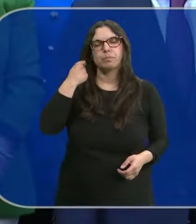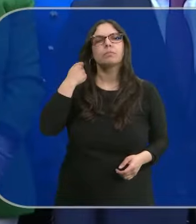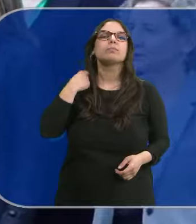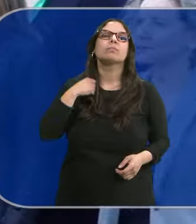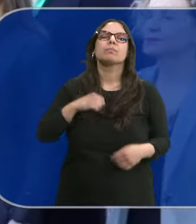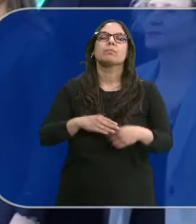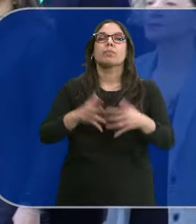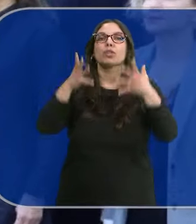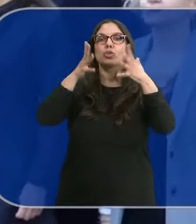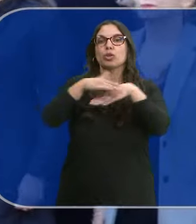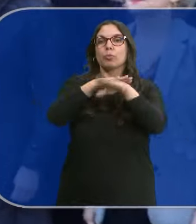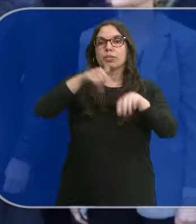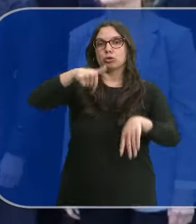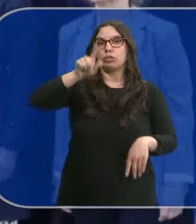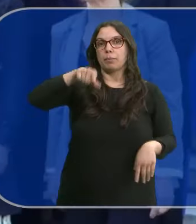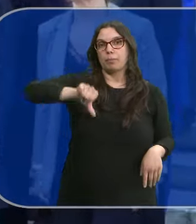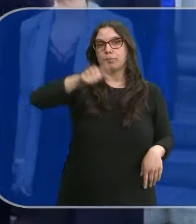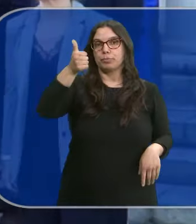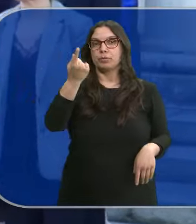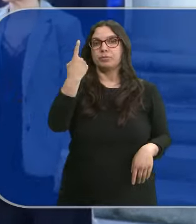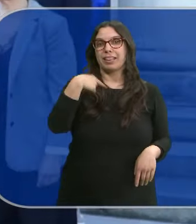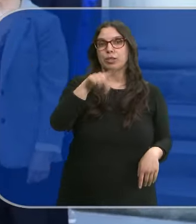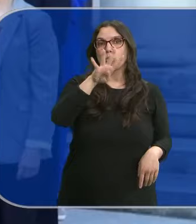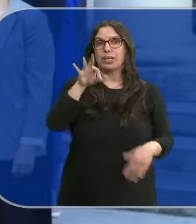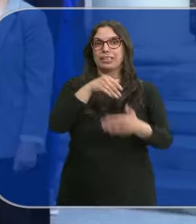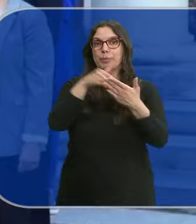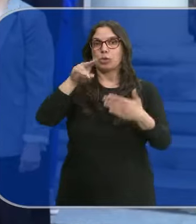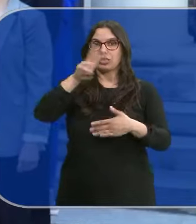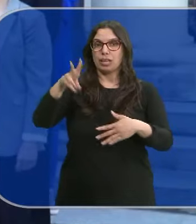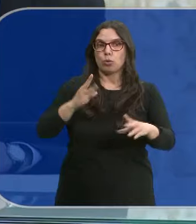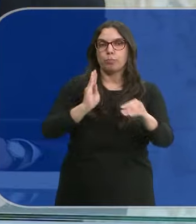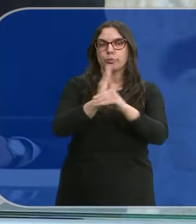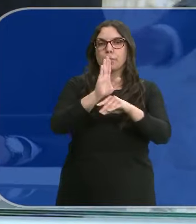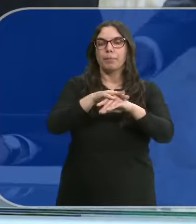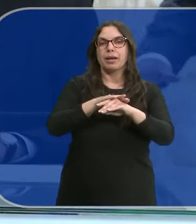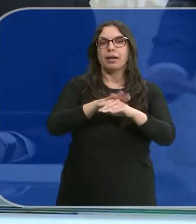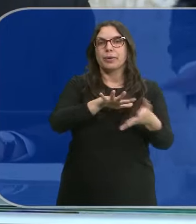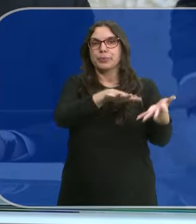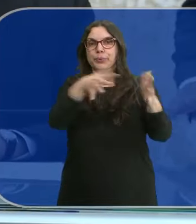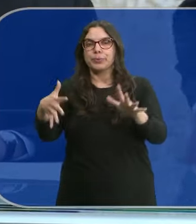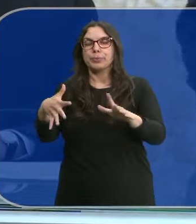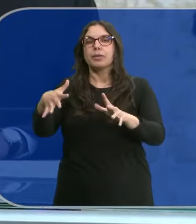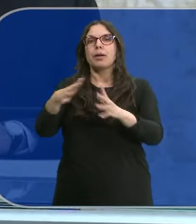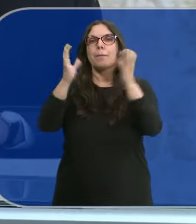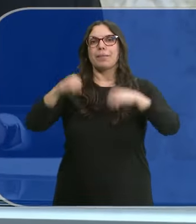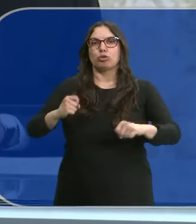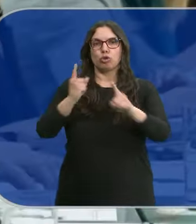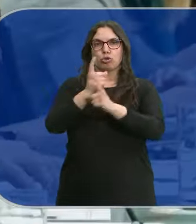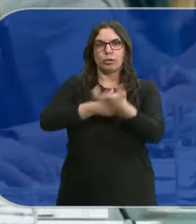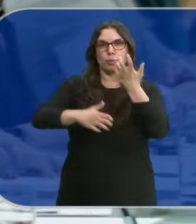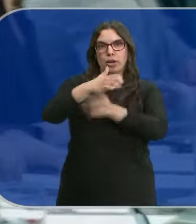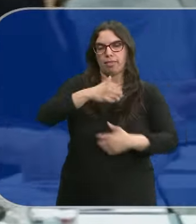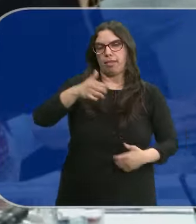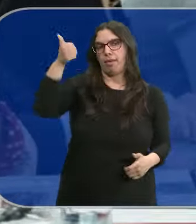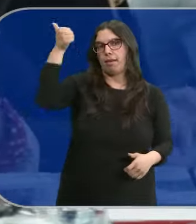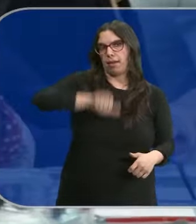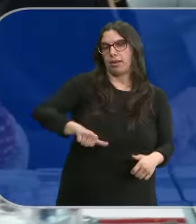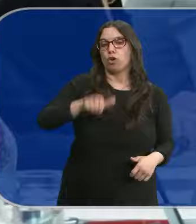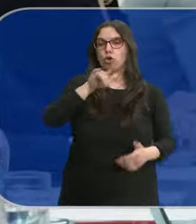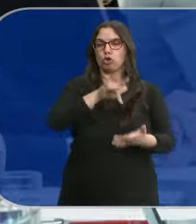El Consejo de Ministros también ha aprobado una partida de 140 millones de euros para desarrollar el pacto contra la violencia de género. Lo ha hecho tras un pleno